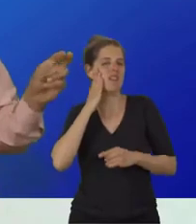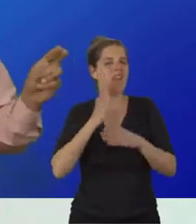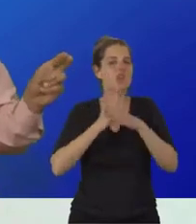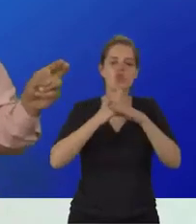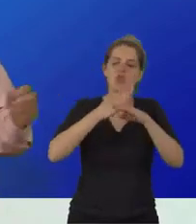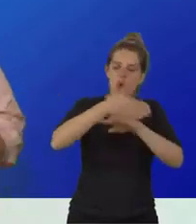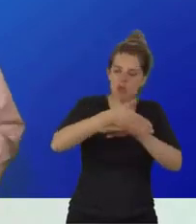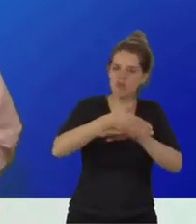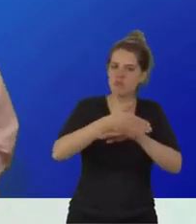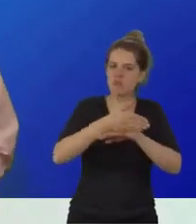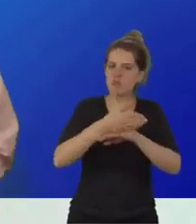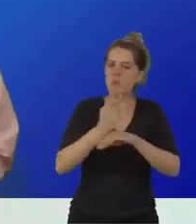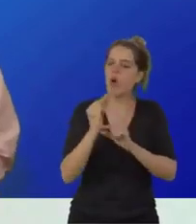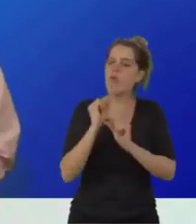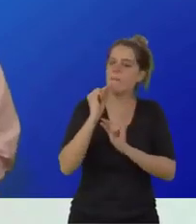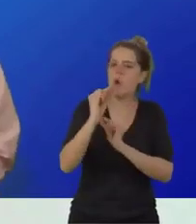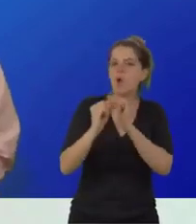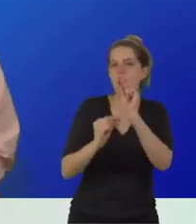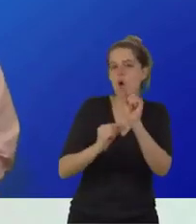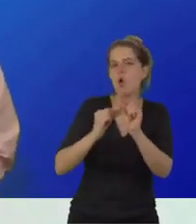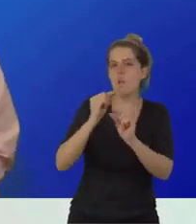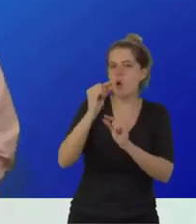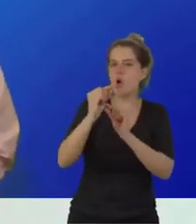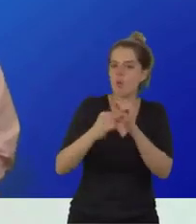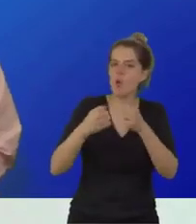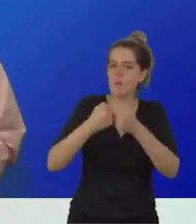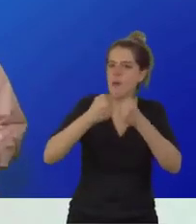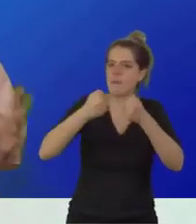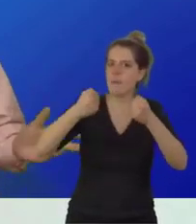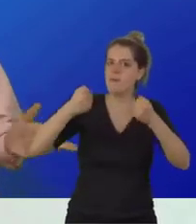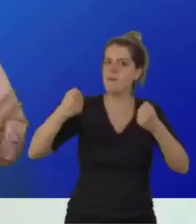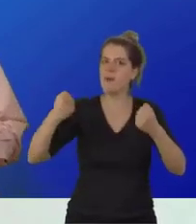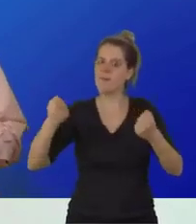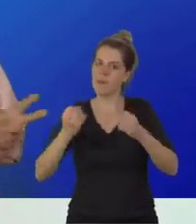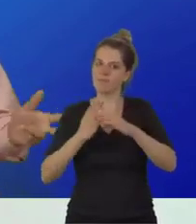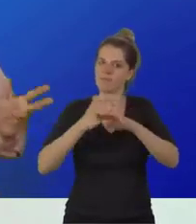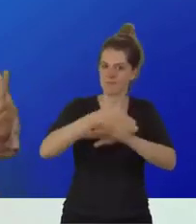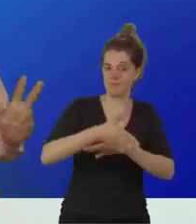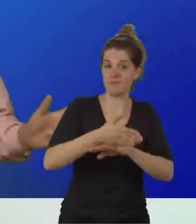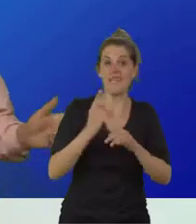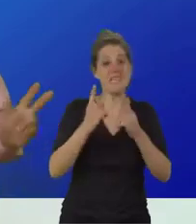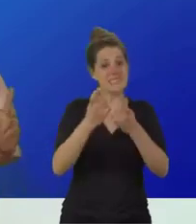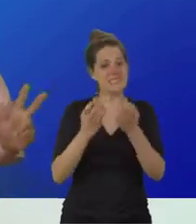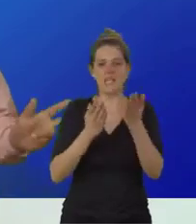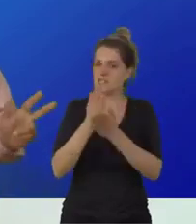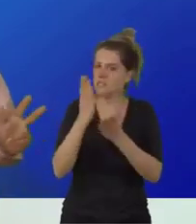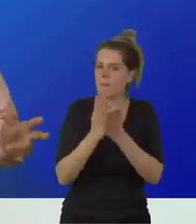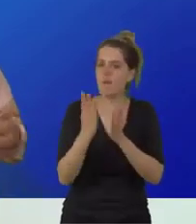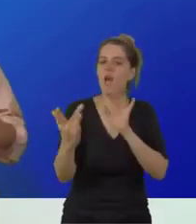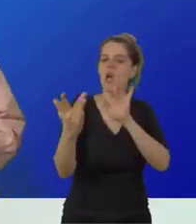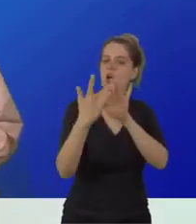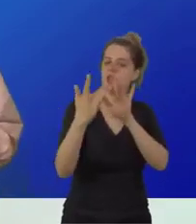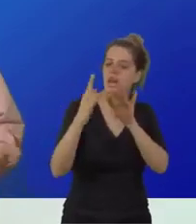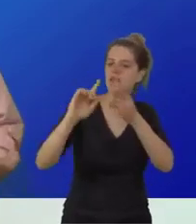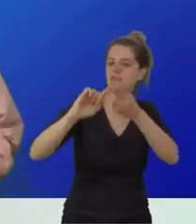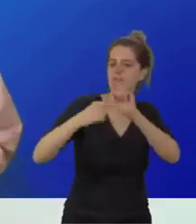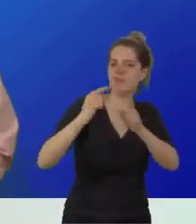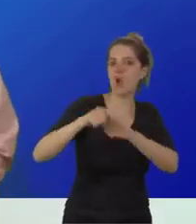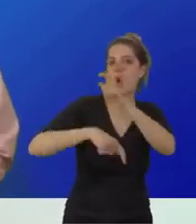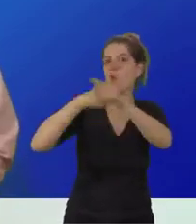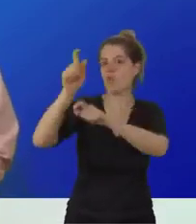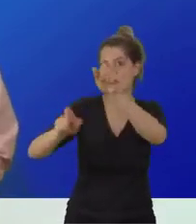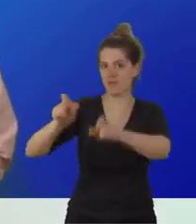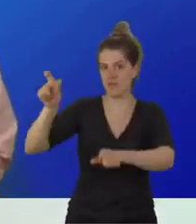el todos se vaya dando justamente por esto, por la interacción con otros actores y por la apertura